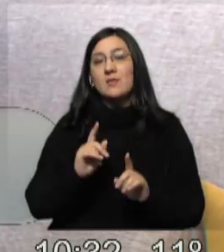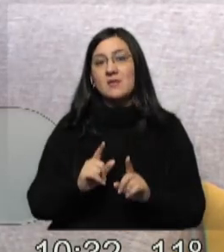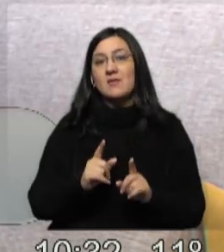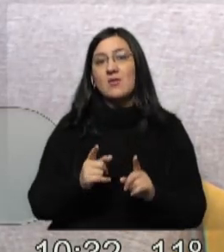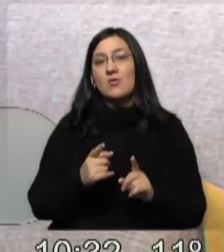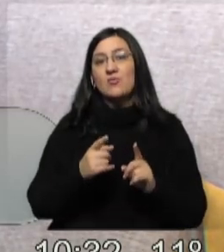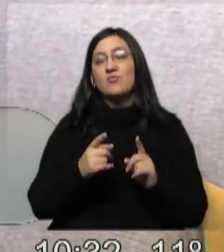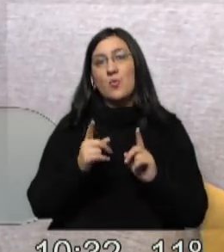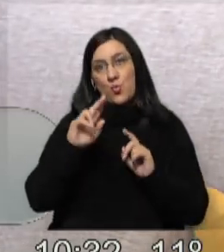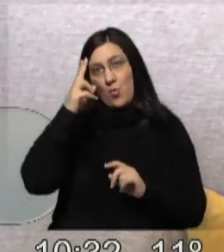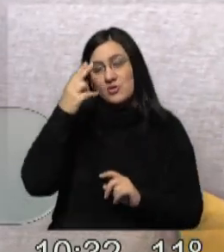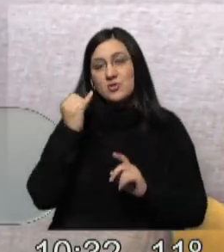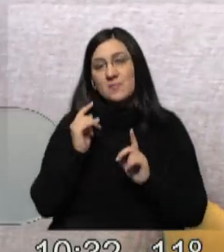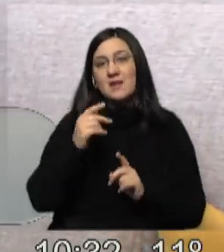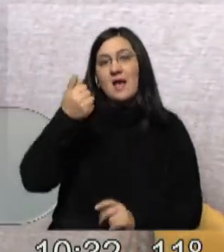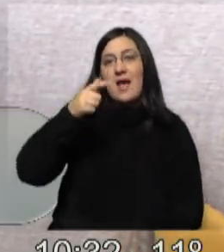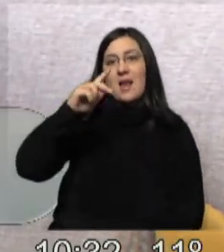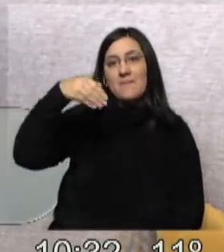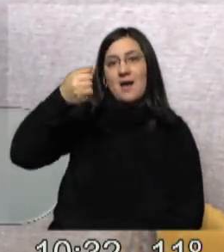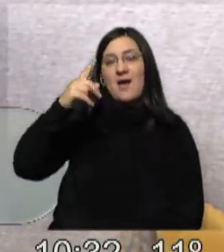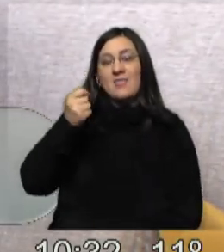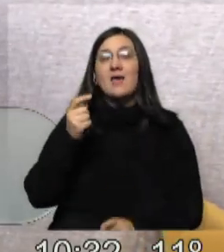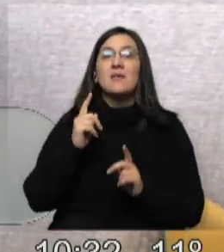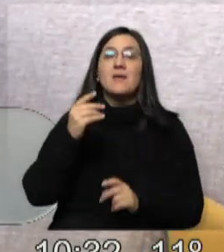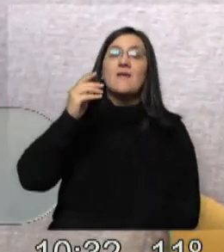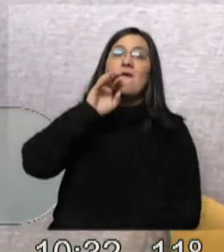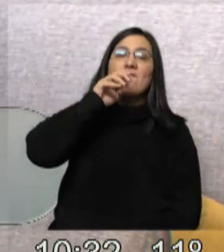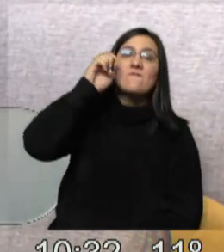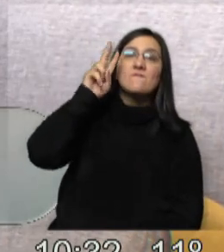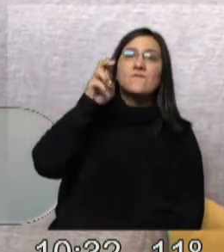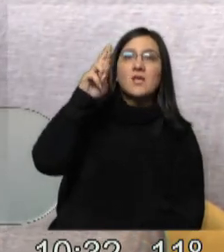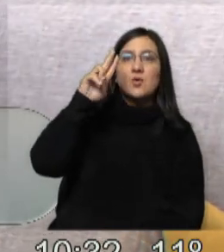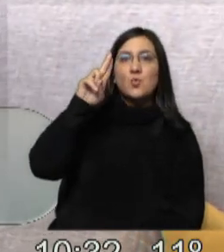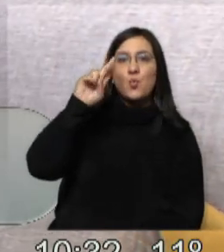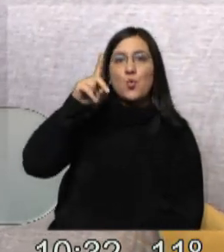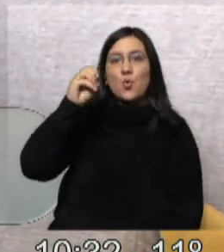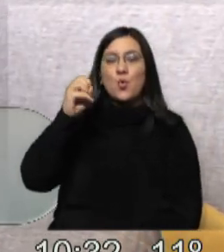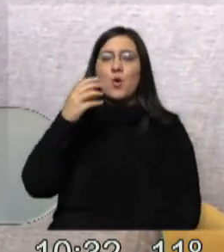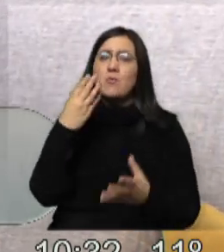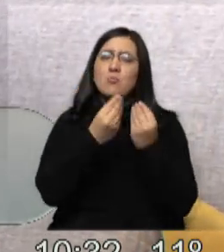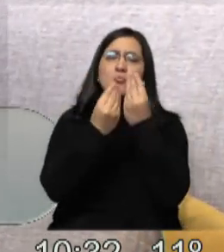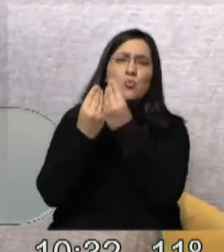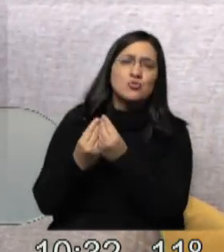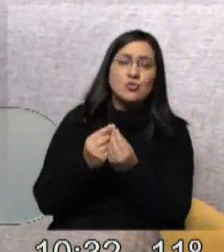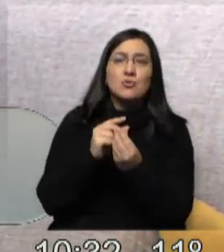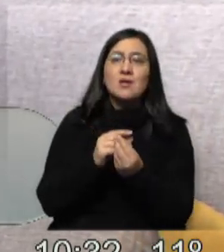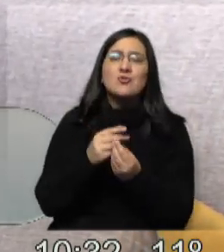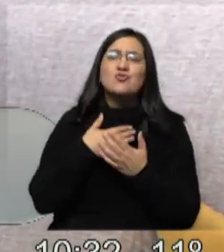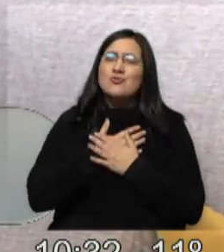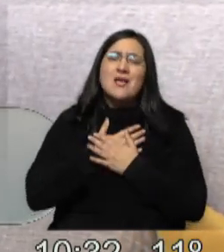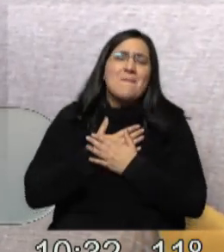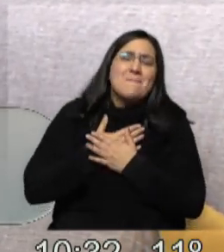distintos uruguayos, que era Almada, Espalter, Verugo, Redondo, de todos robaste un poquito. Los amaba, te